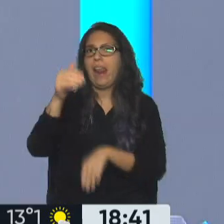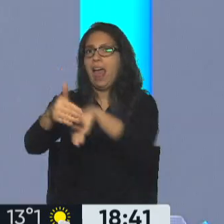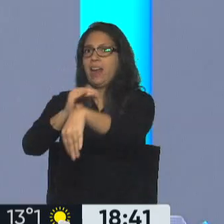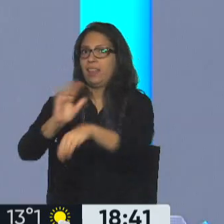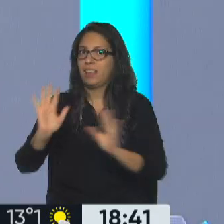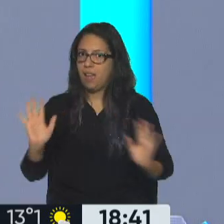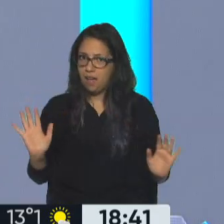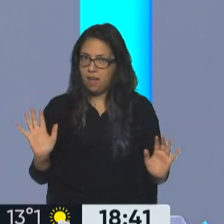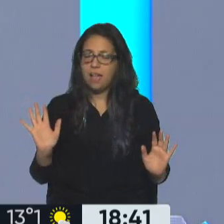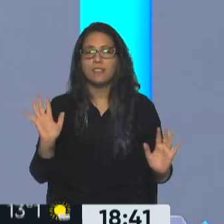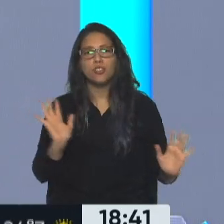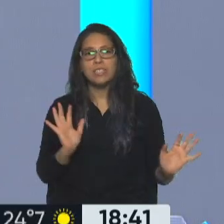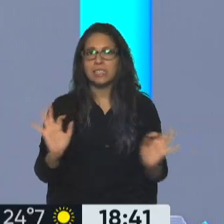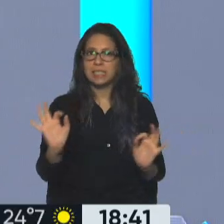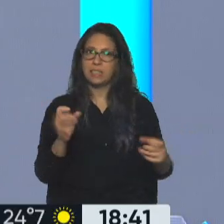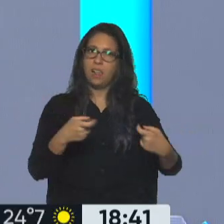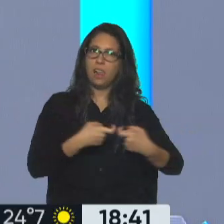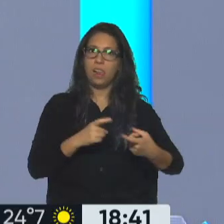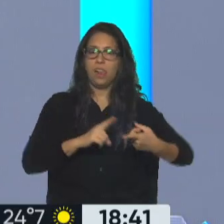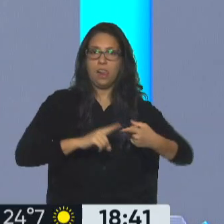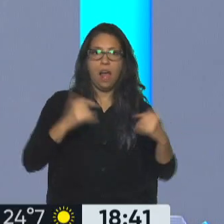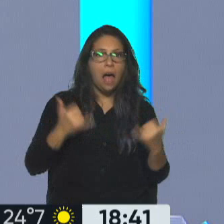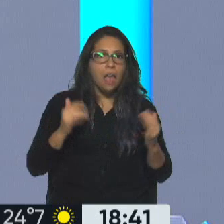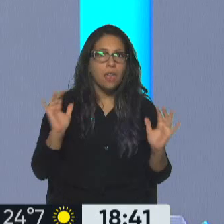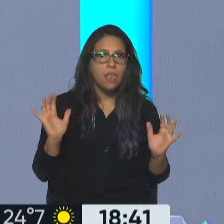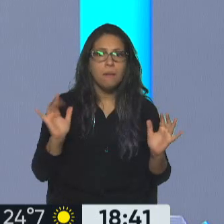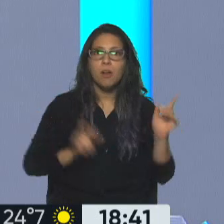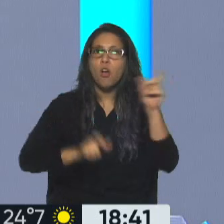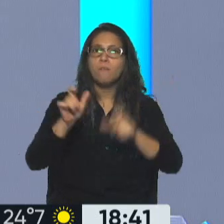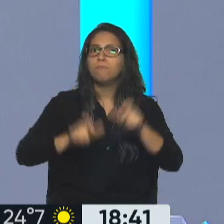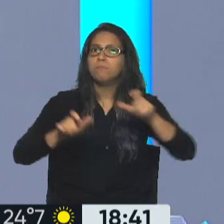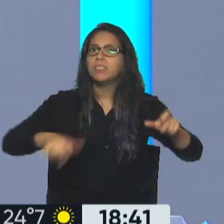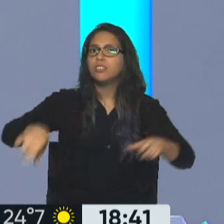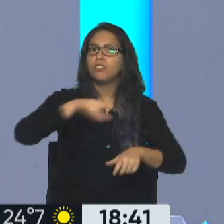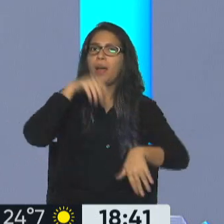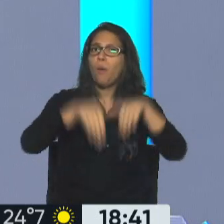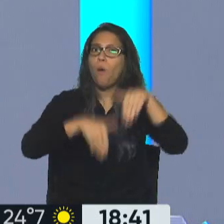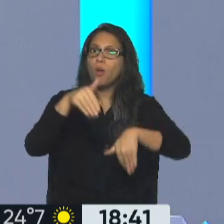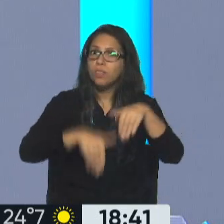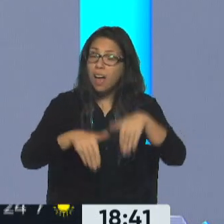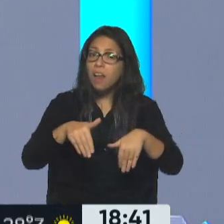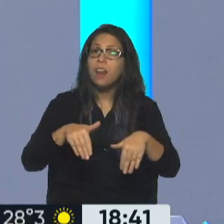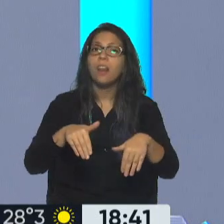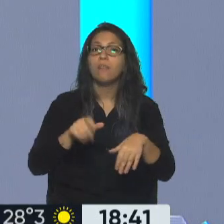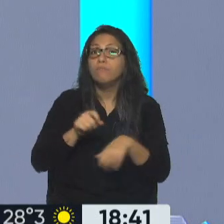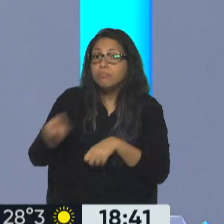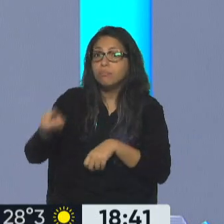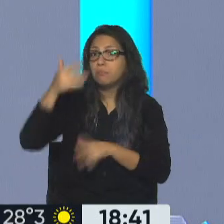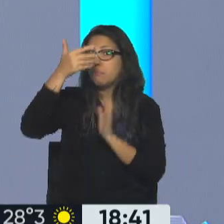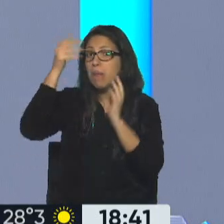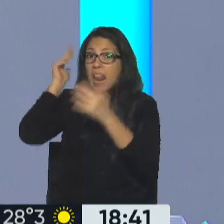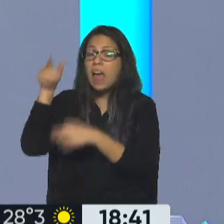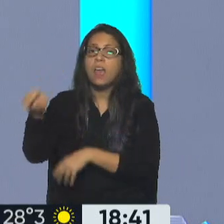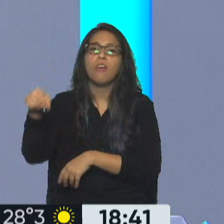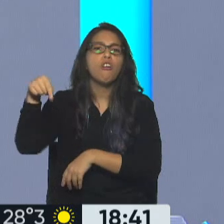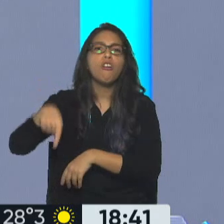entonces ahí vos ves que hay afinidad de todos modos el electorado o sea lo que hay que empezar a entender es que el electorado de mi ley hoy representa